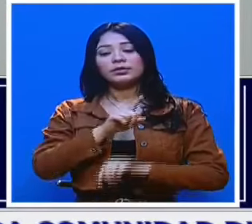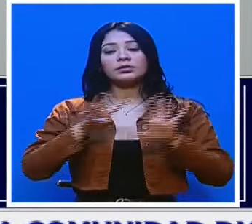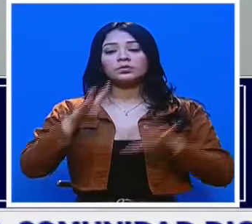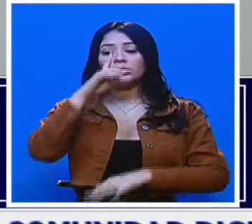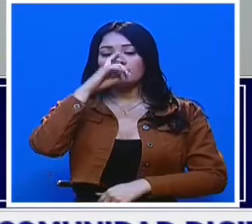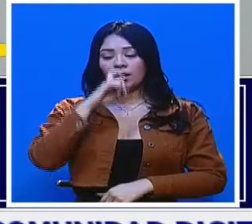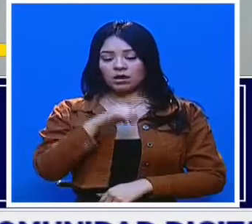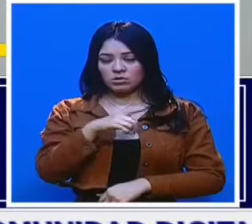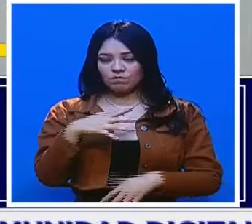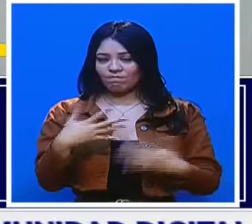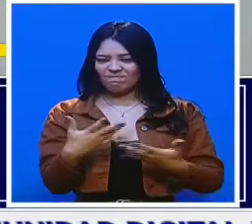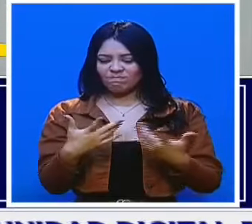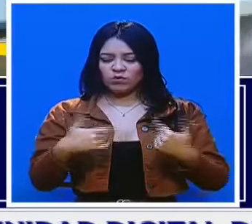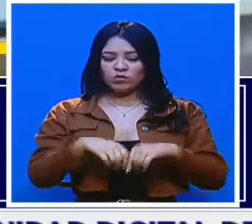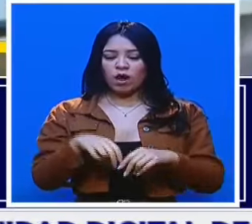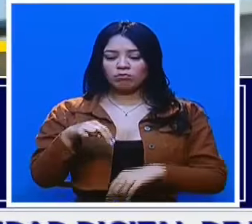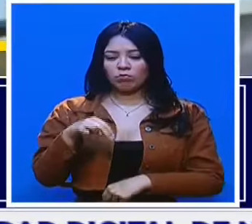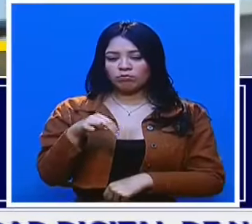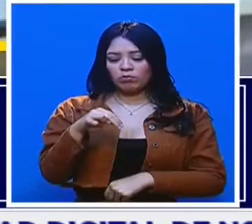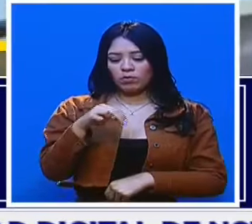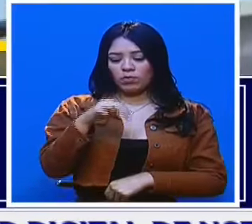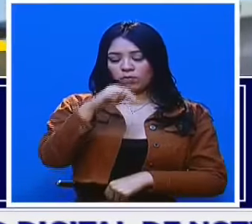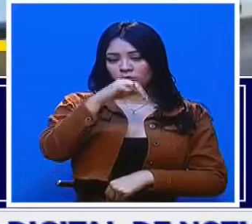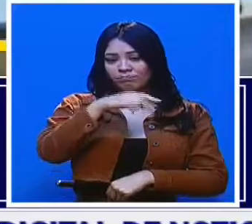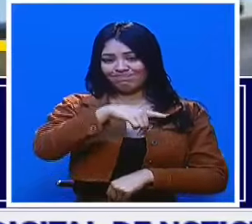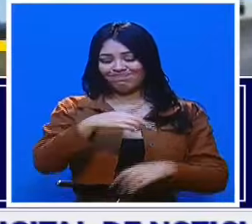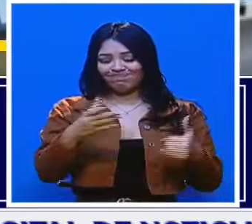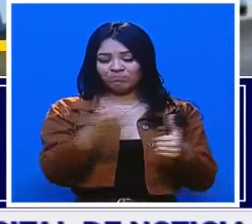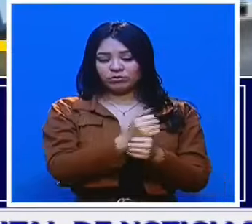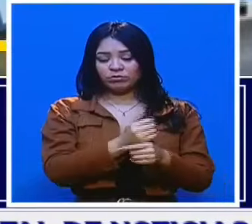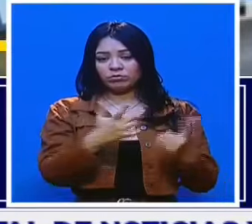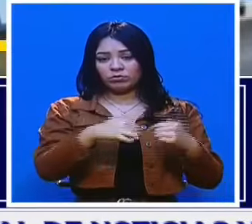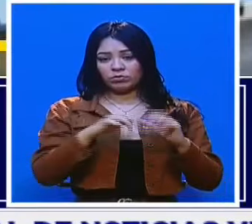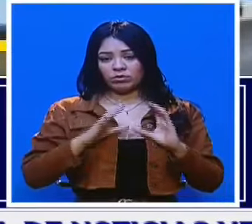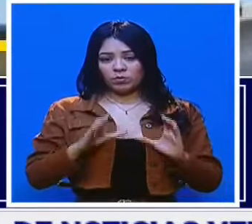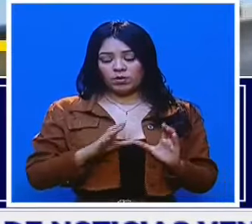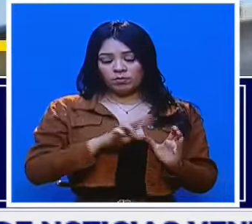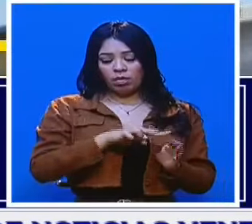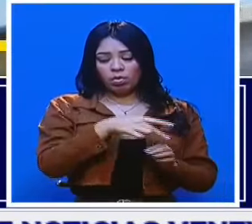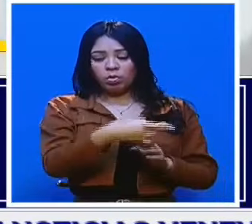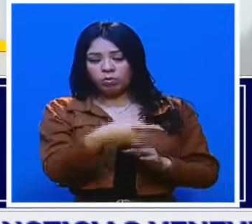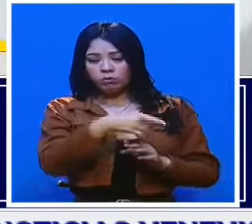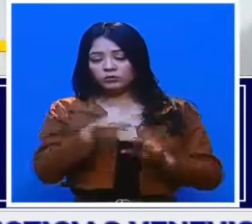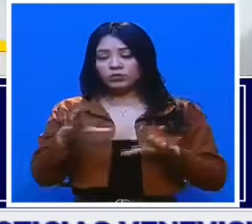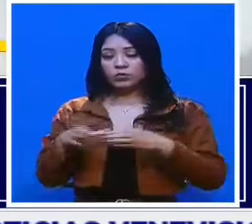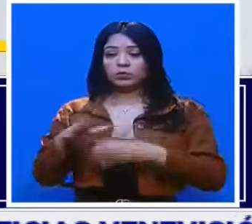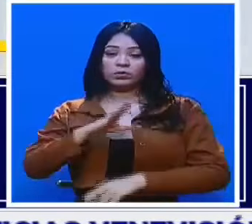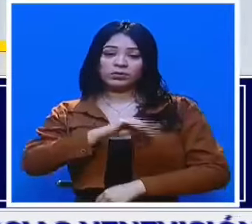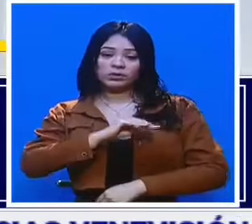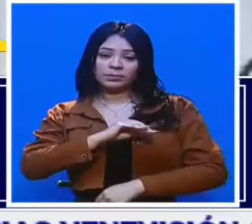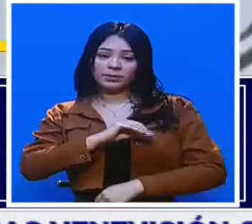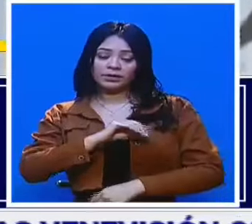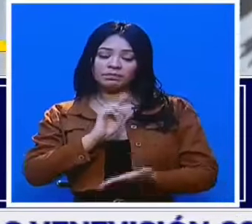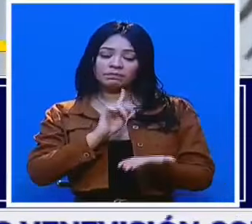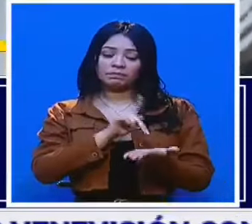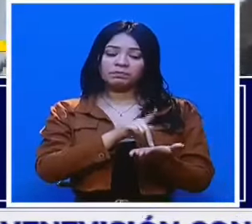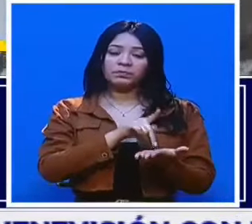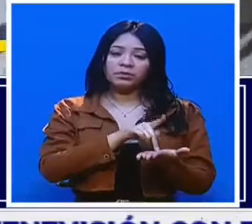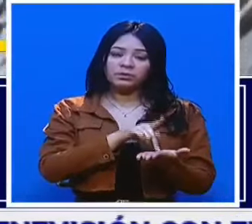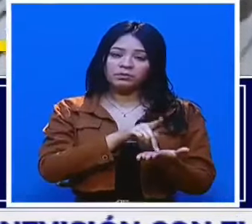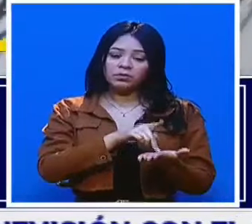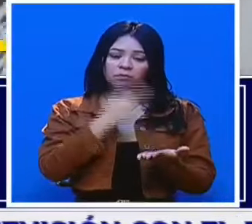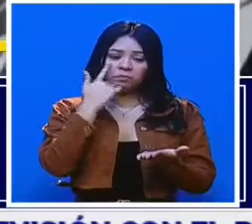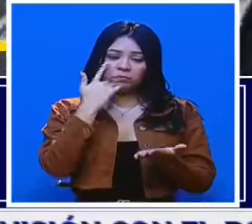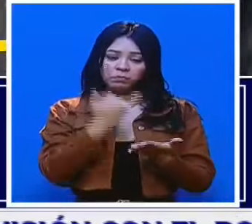Fue hallado en unas escaleras del sector Villa soila lugar al que comisiones del cuerpo de investigaciones científicas penales y criminalísticas